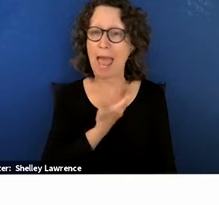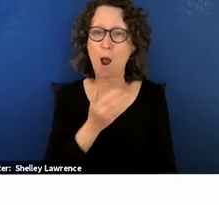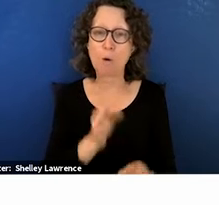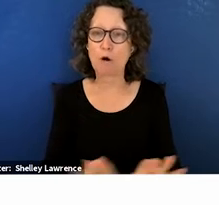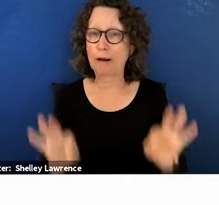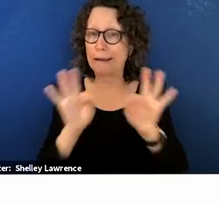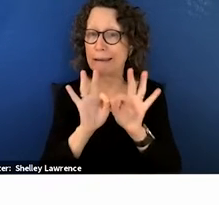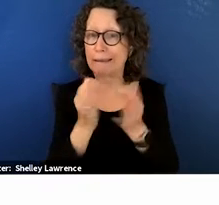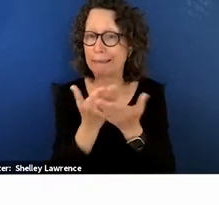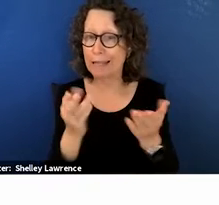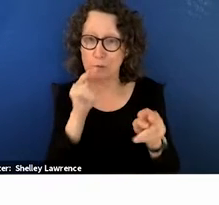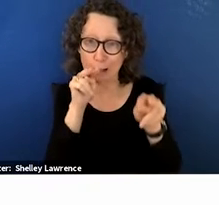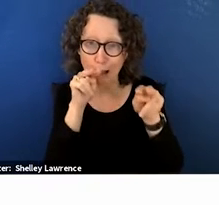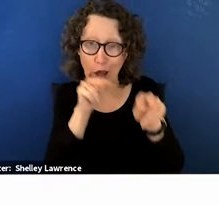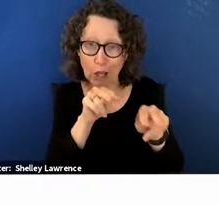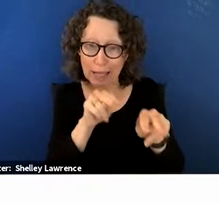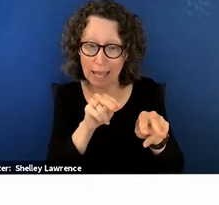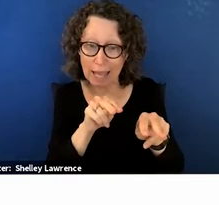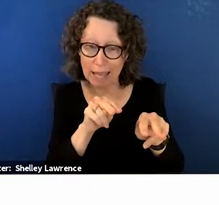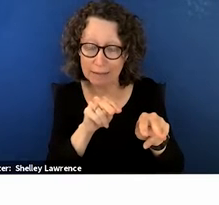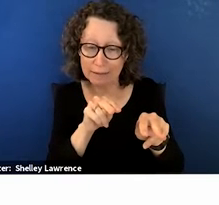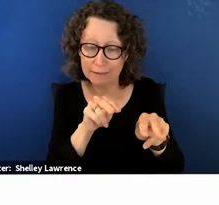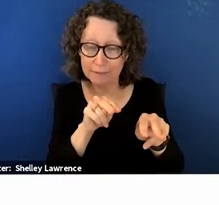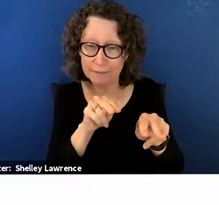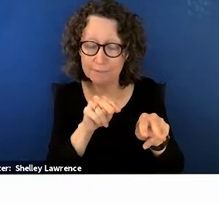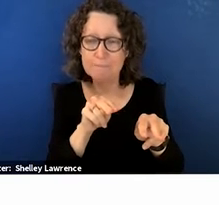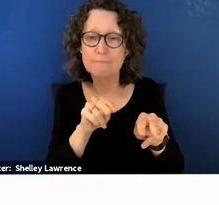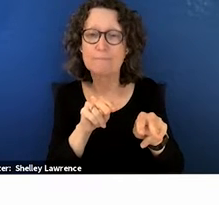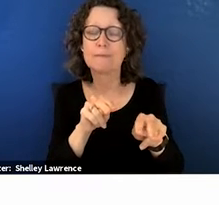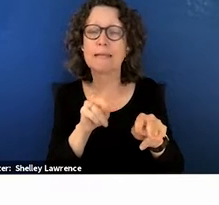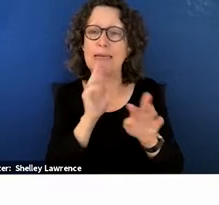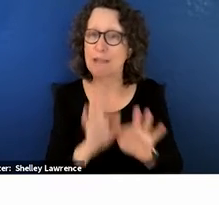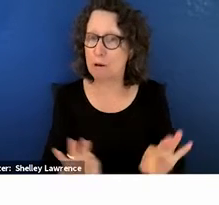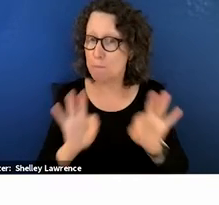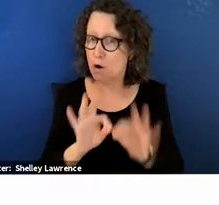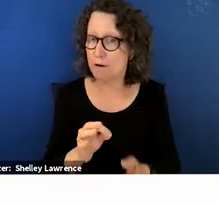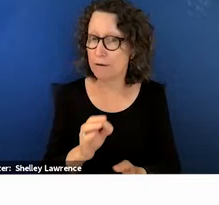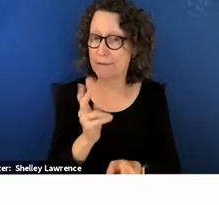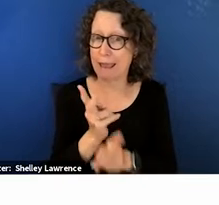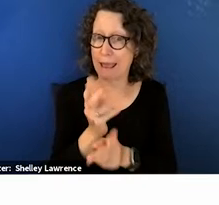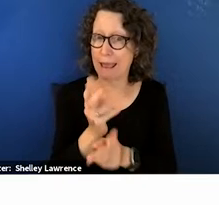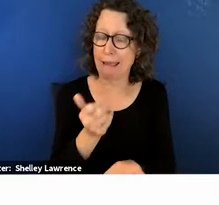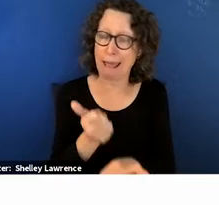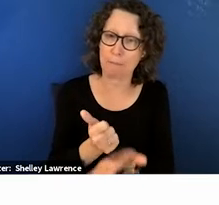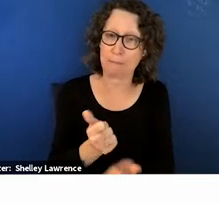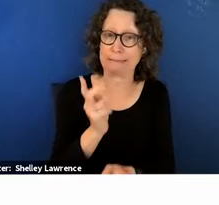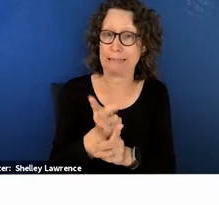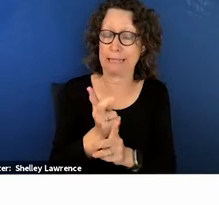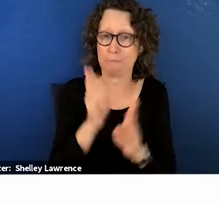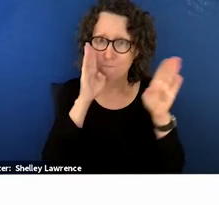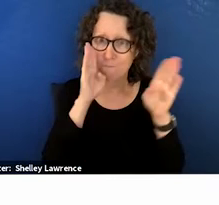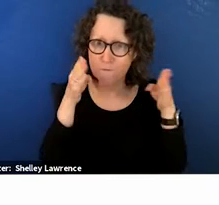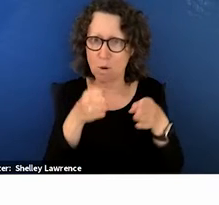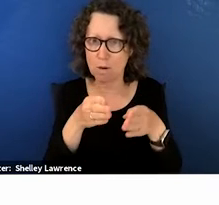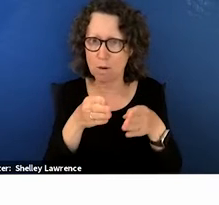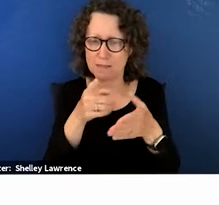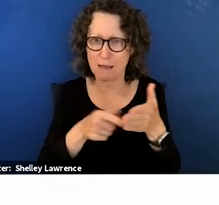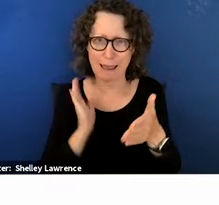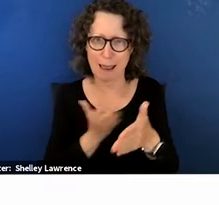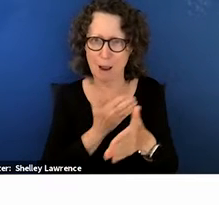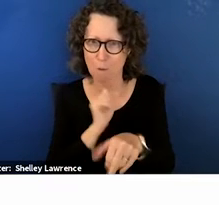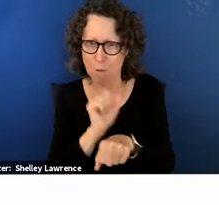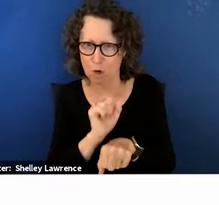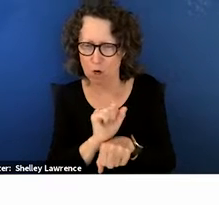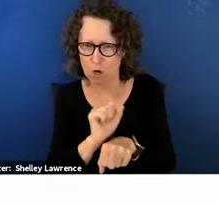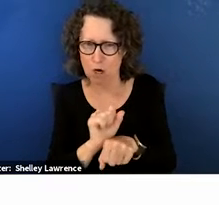estos son nuestros factores clave que nosotros, que son importantes para nosotros, nos ayudan a